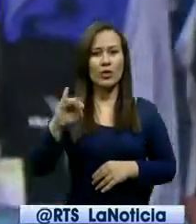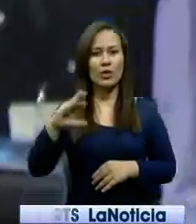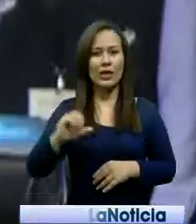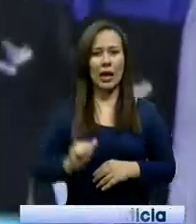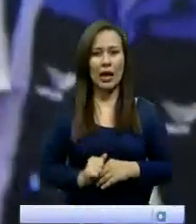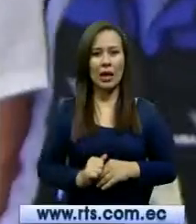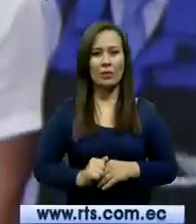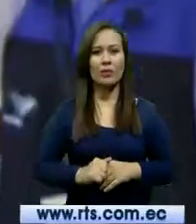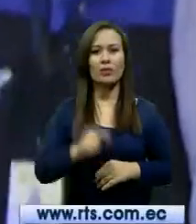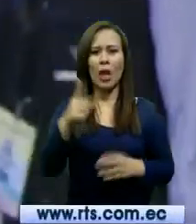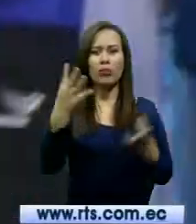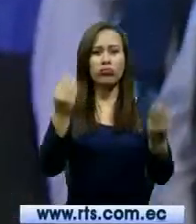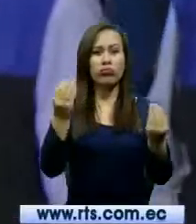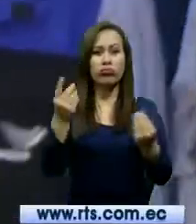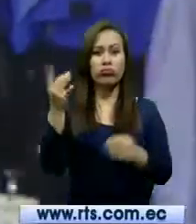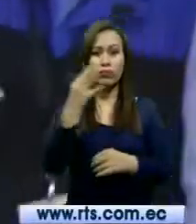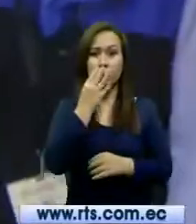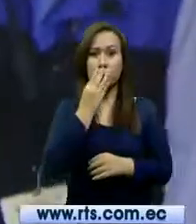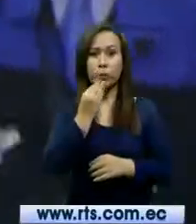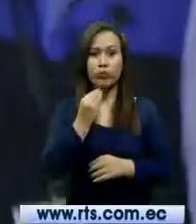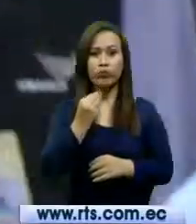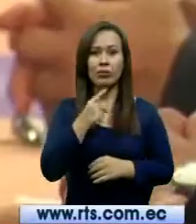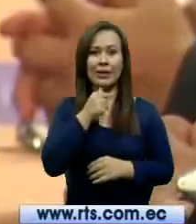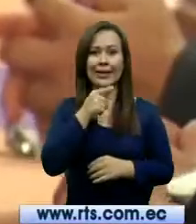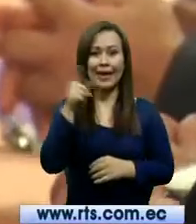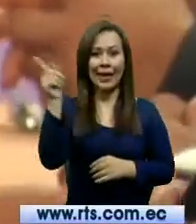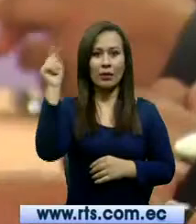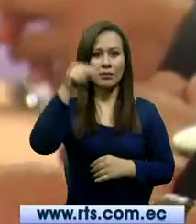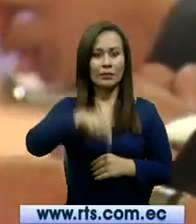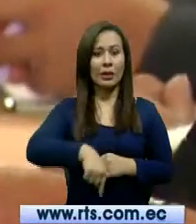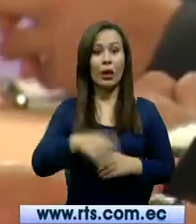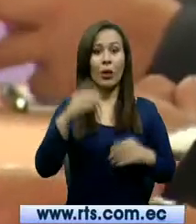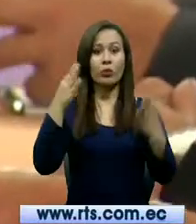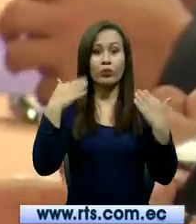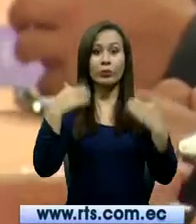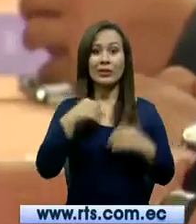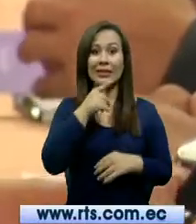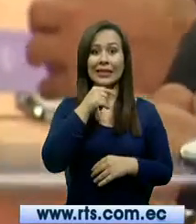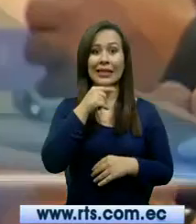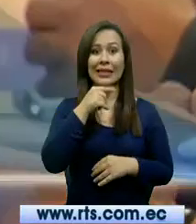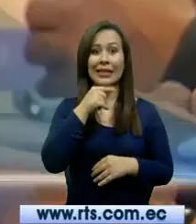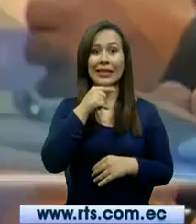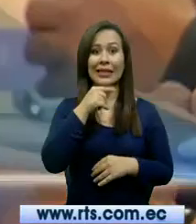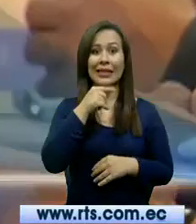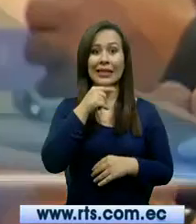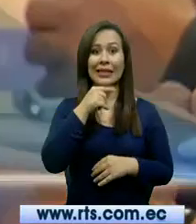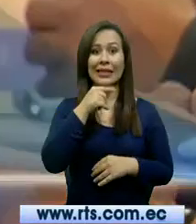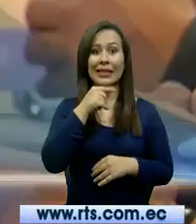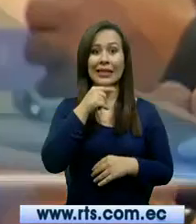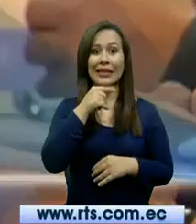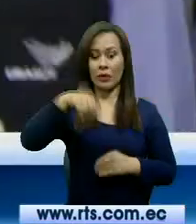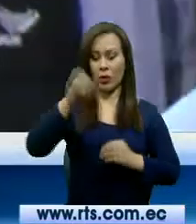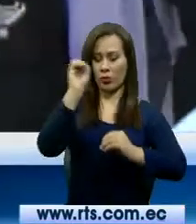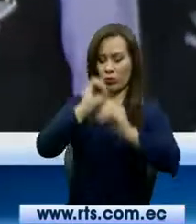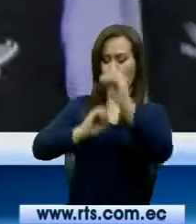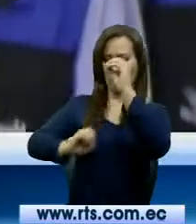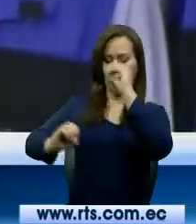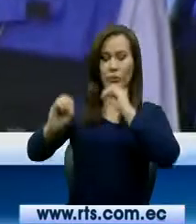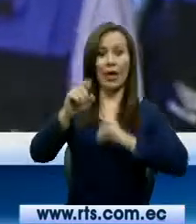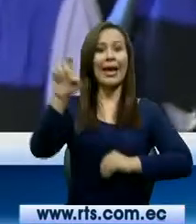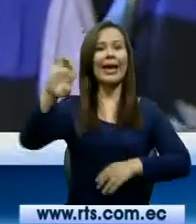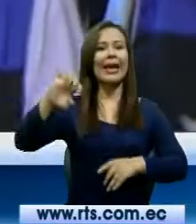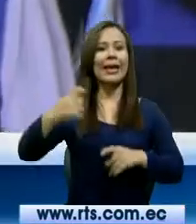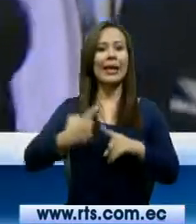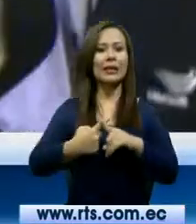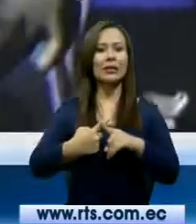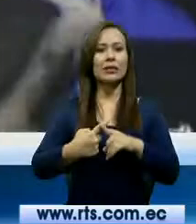En medio de los observadores de la UNASUR que habían llegado hasta Guayaquil, había uno de los integrantes que destacaba. Se trata del